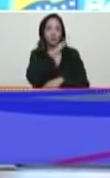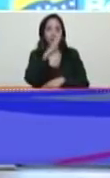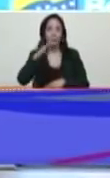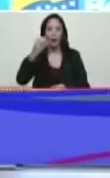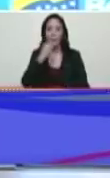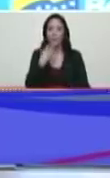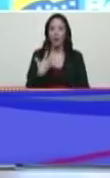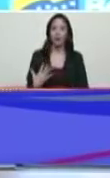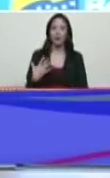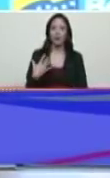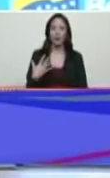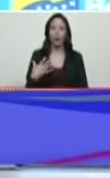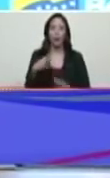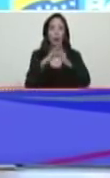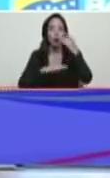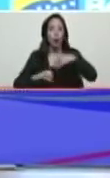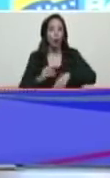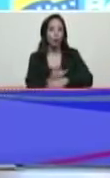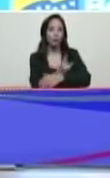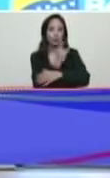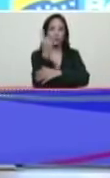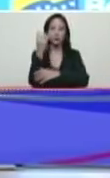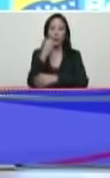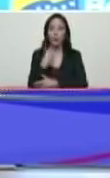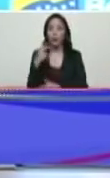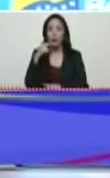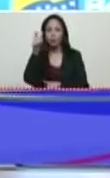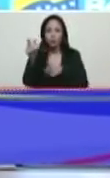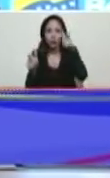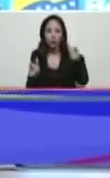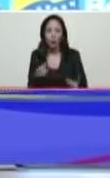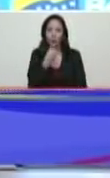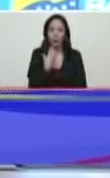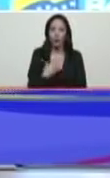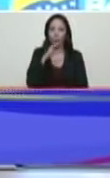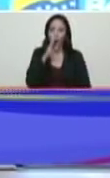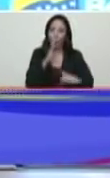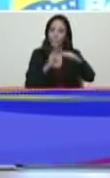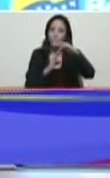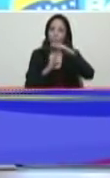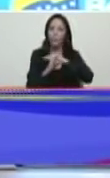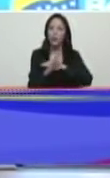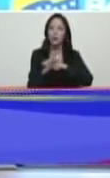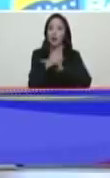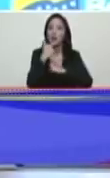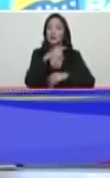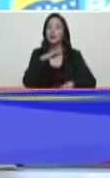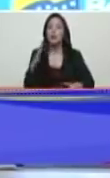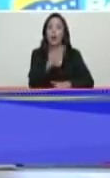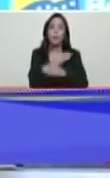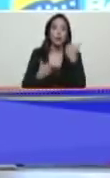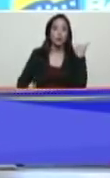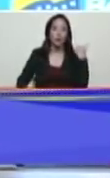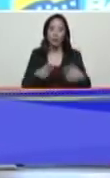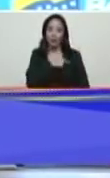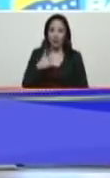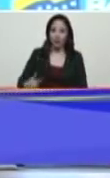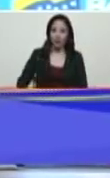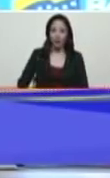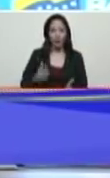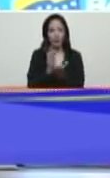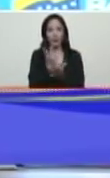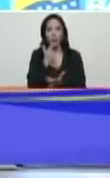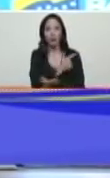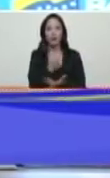en la belleza conjunta de una humanidad, como dice mi hermano presidente Xi Jinping, una humanidad